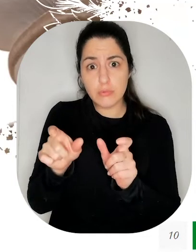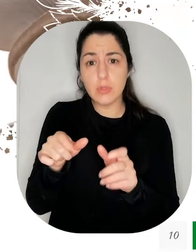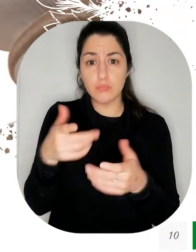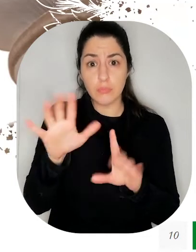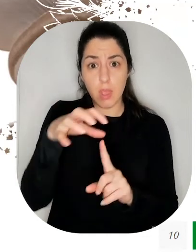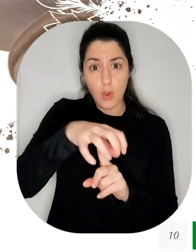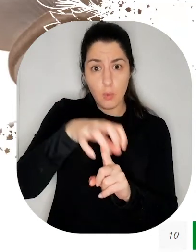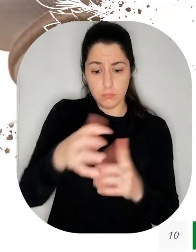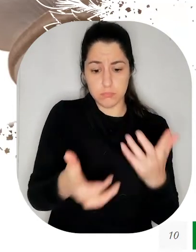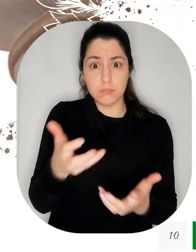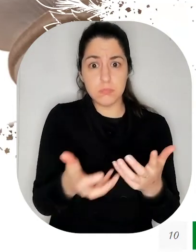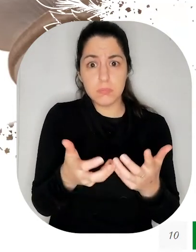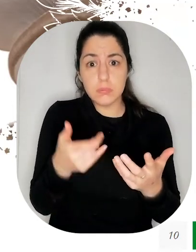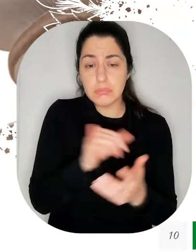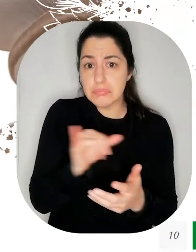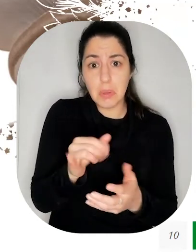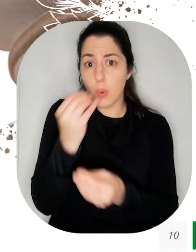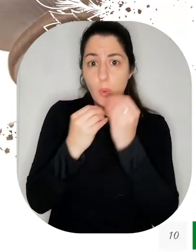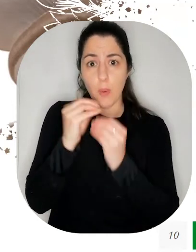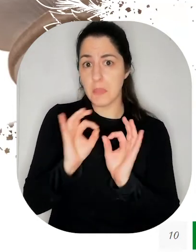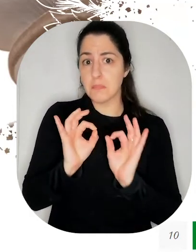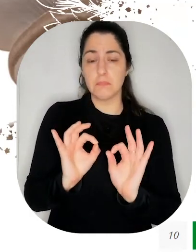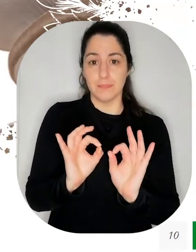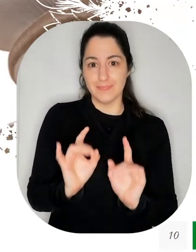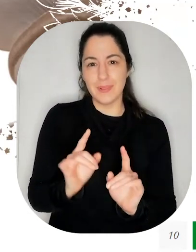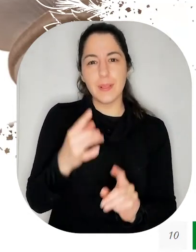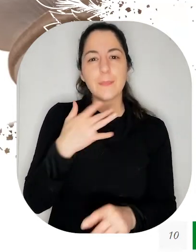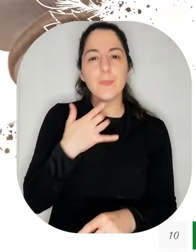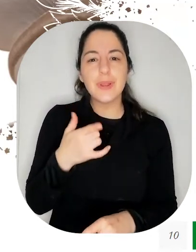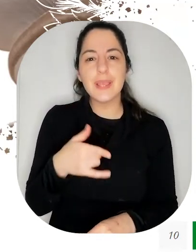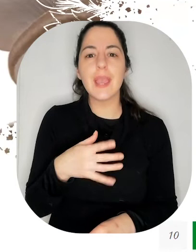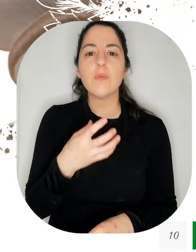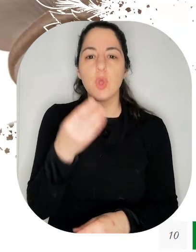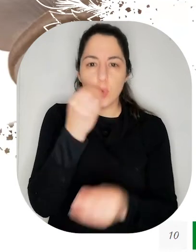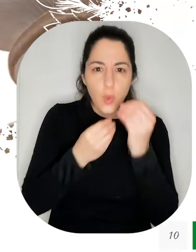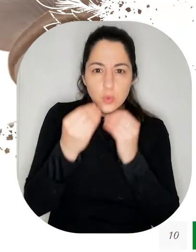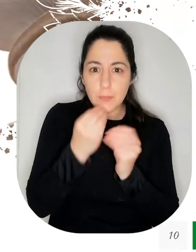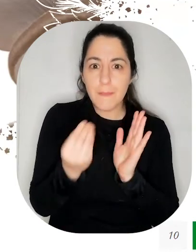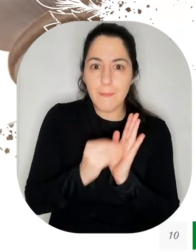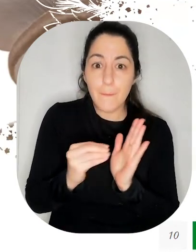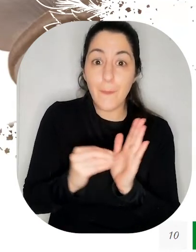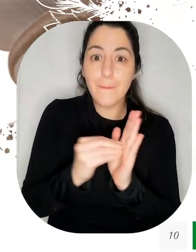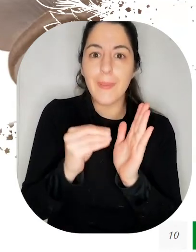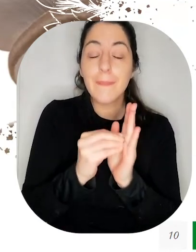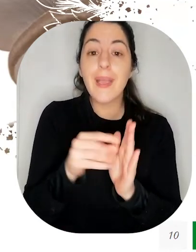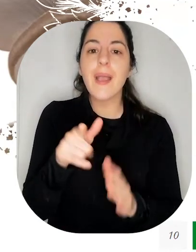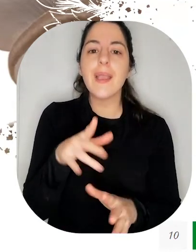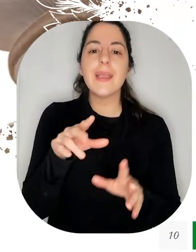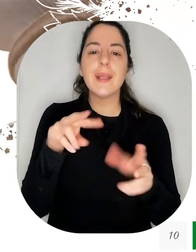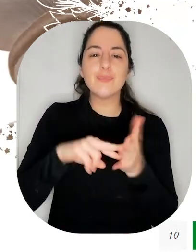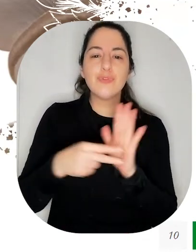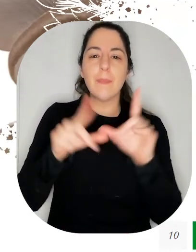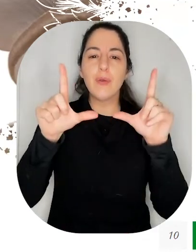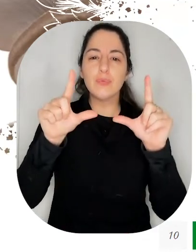cocción pueden disminuir esta reacción de hipersensibilidad. Son reacciones que bajan con el consumo, o sea, se suspende el consumo